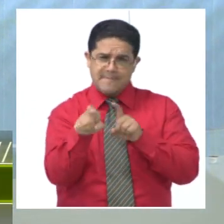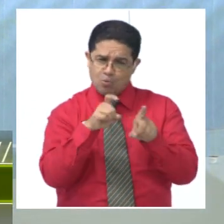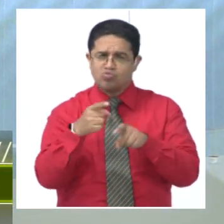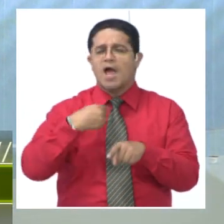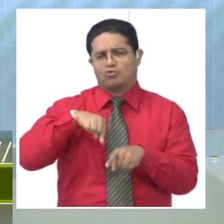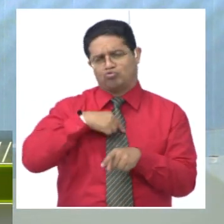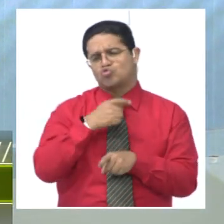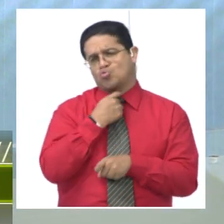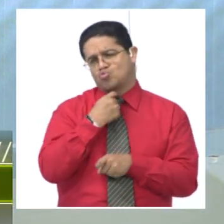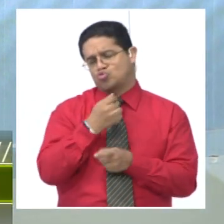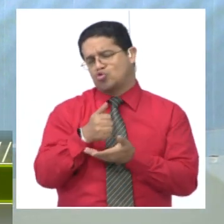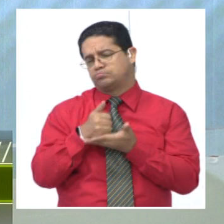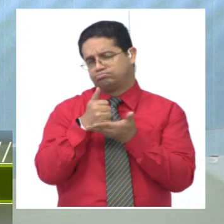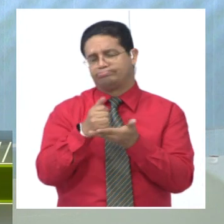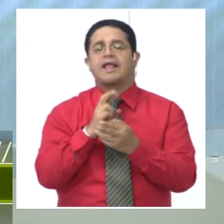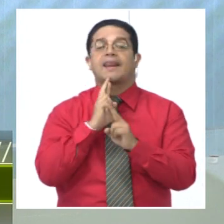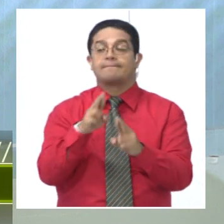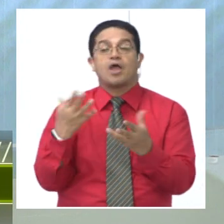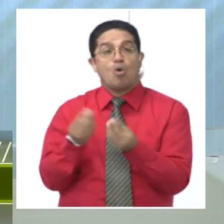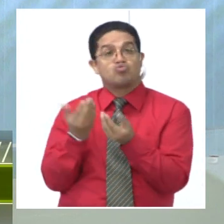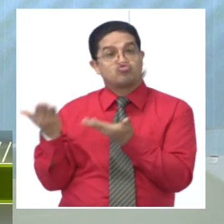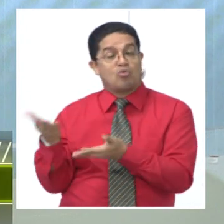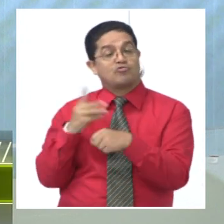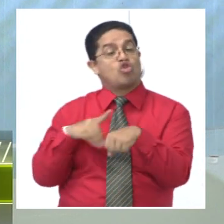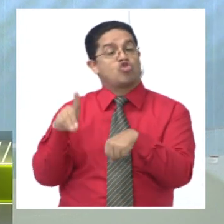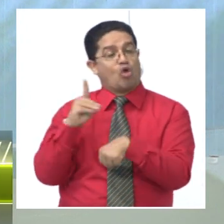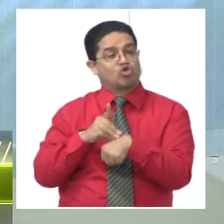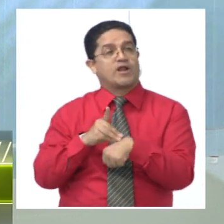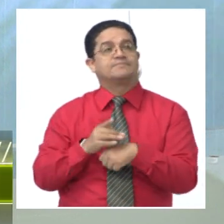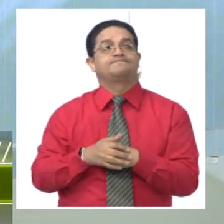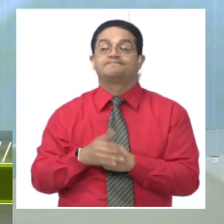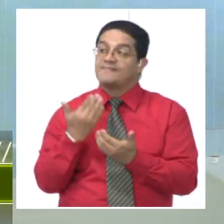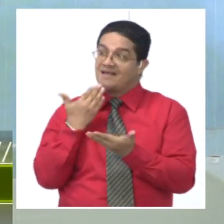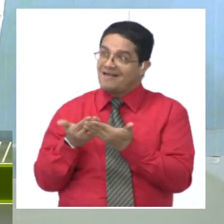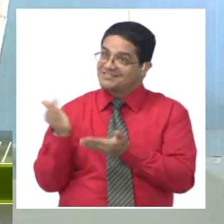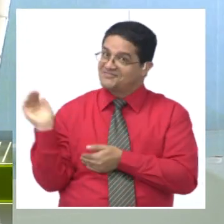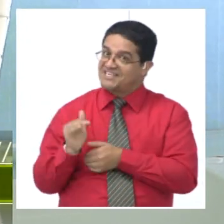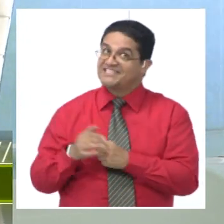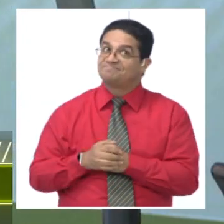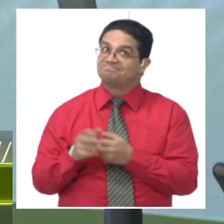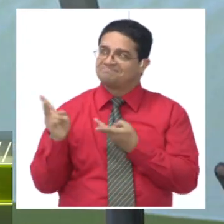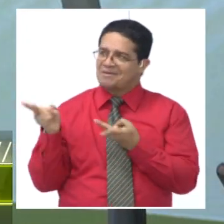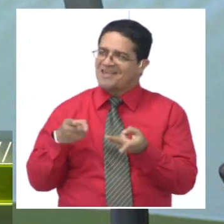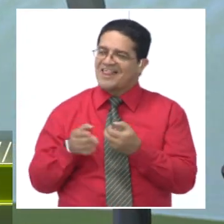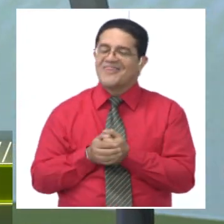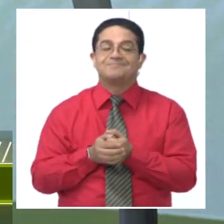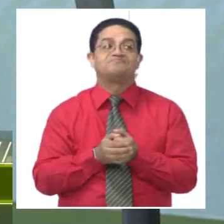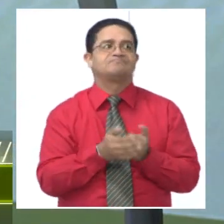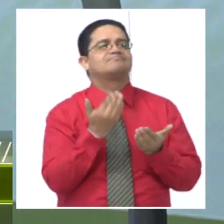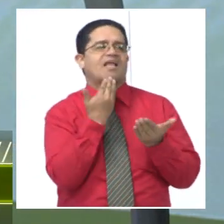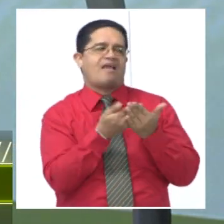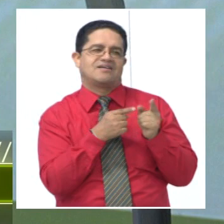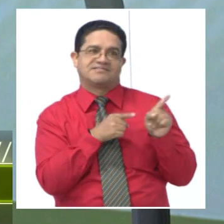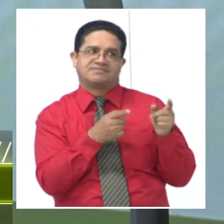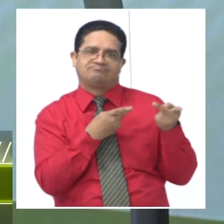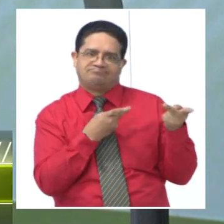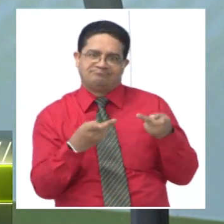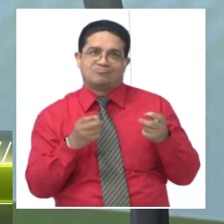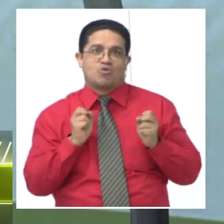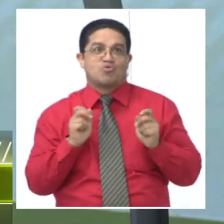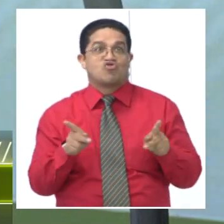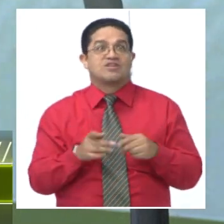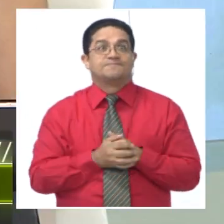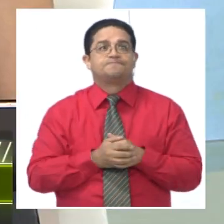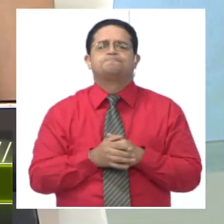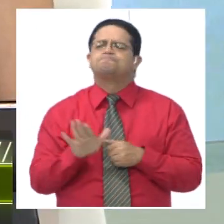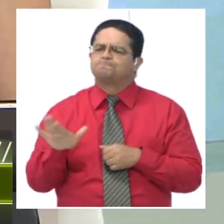a responderle en conjunto con la doctora Mantellini. Gracias por acompañarnos, bienvenida. Gracias a ti, Daniela, por la oportunidad. Hablemos de